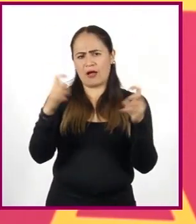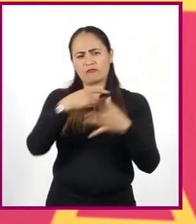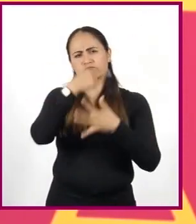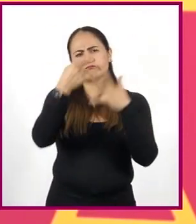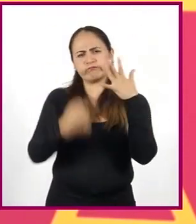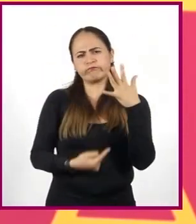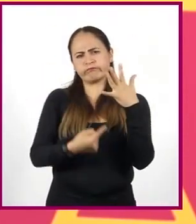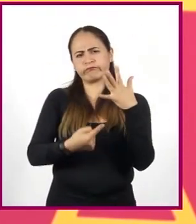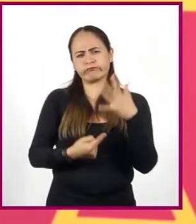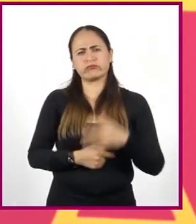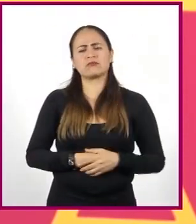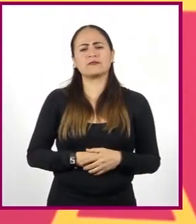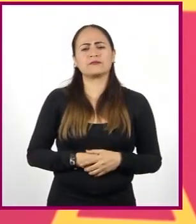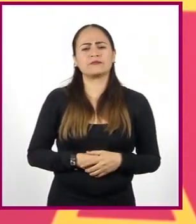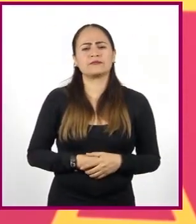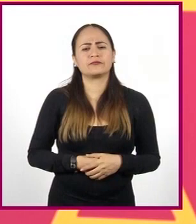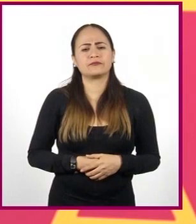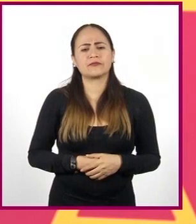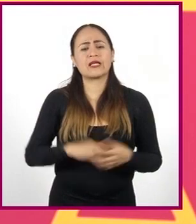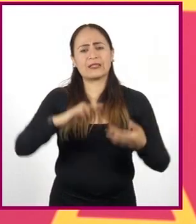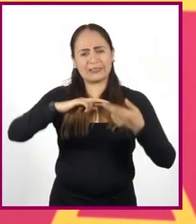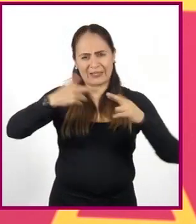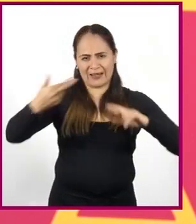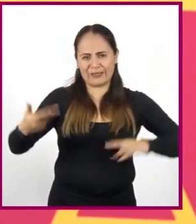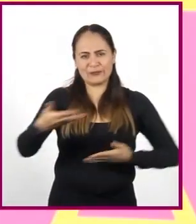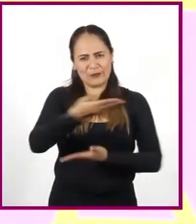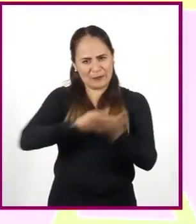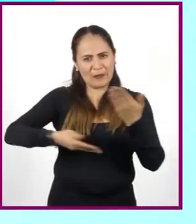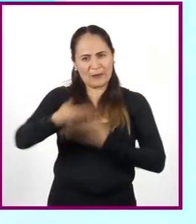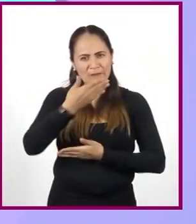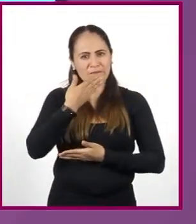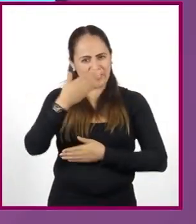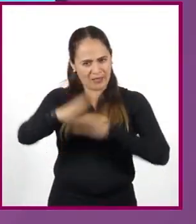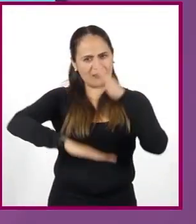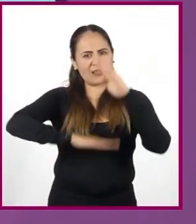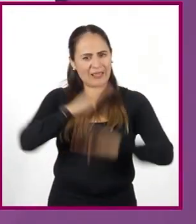intervenir para lograr que este tipo de relaciones sucedan.